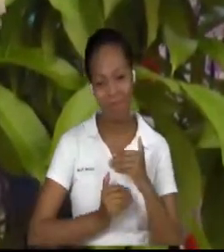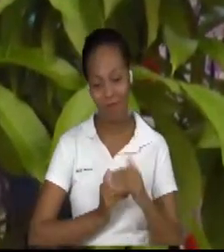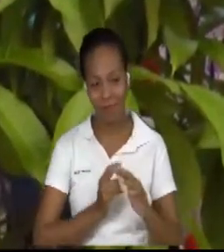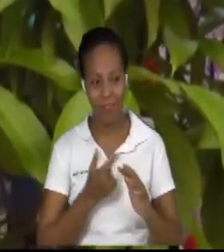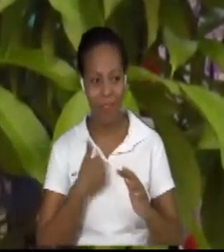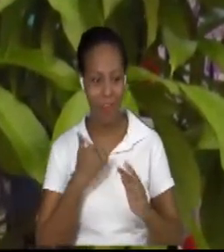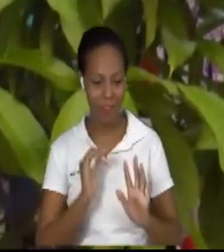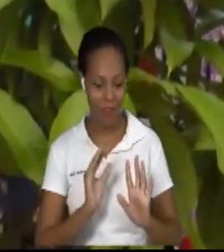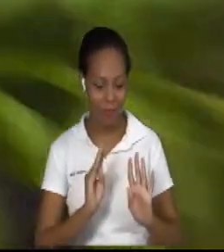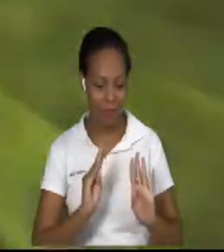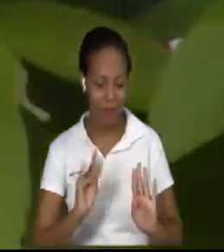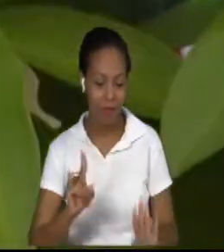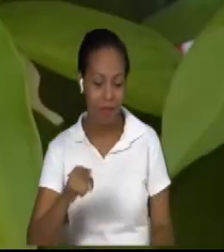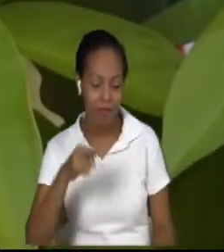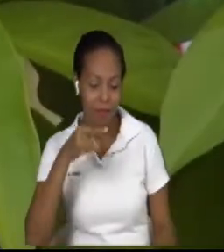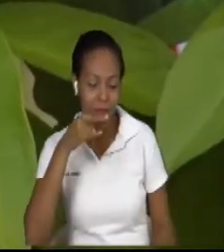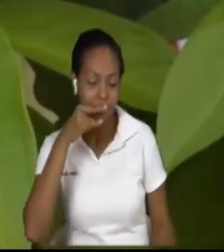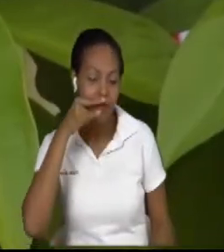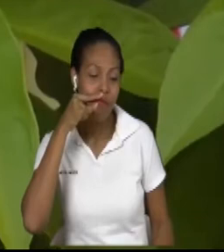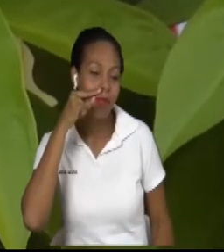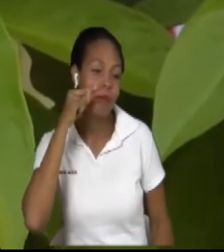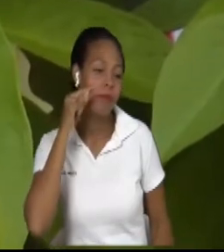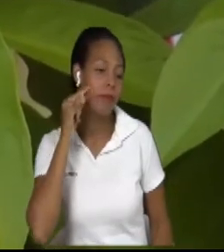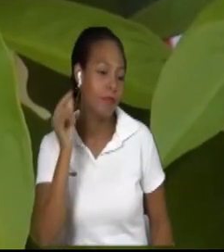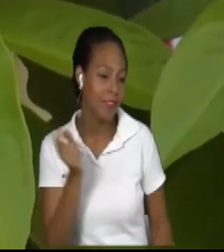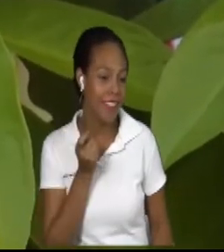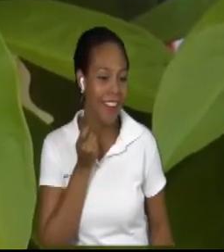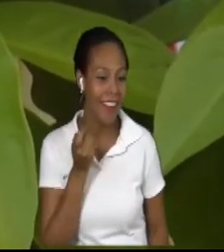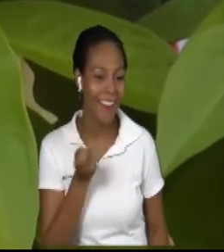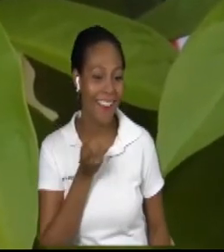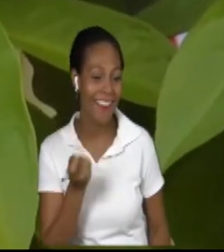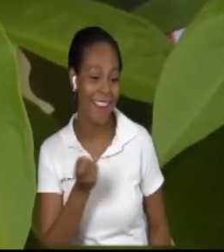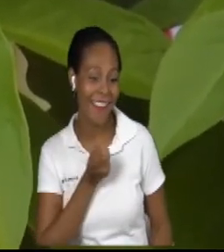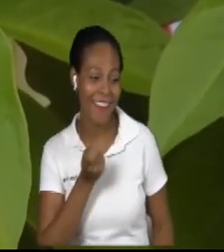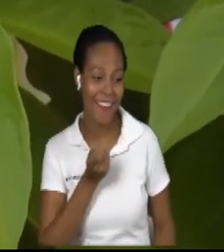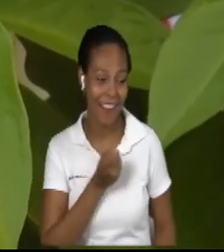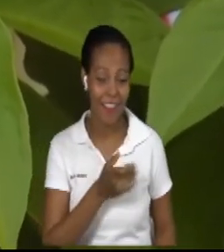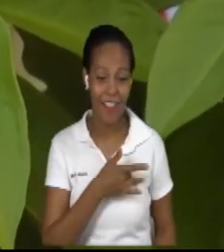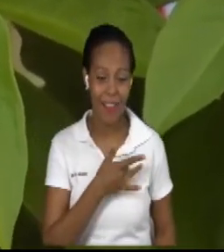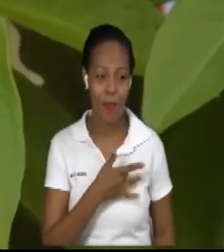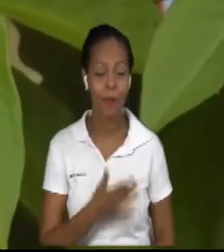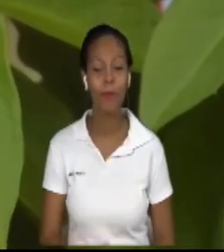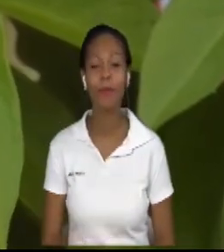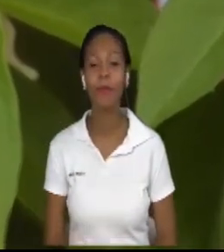Despacio, quiero respirar tu cuello dentro para que te acuestes si no estás conmigo.